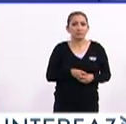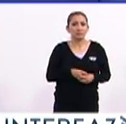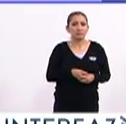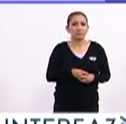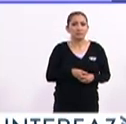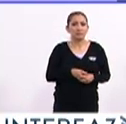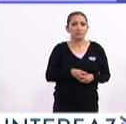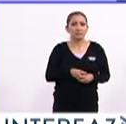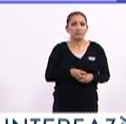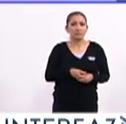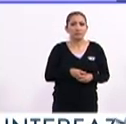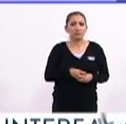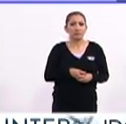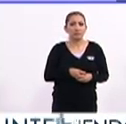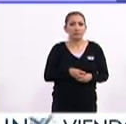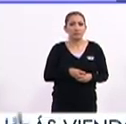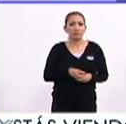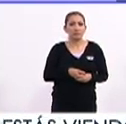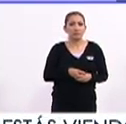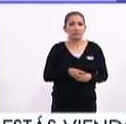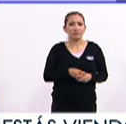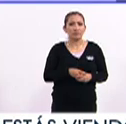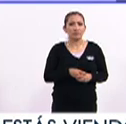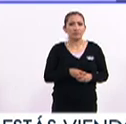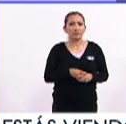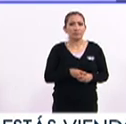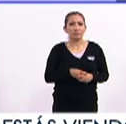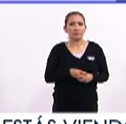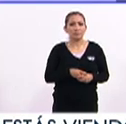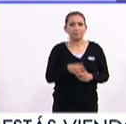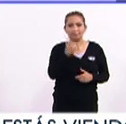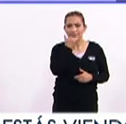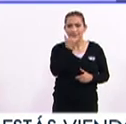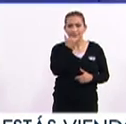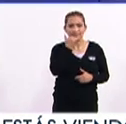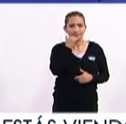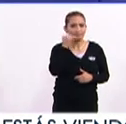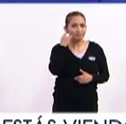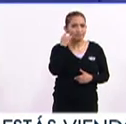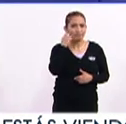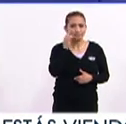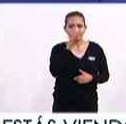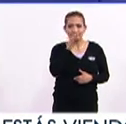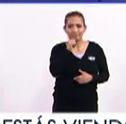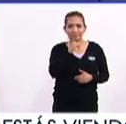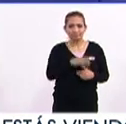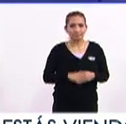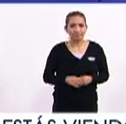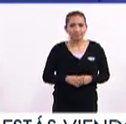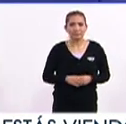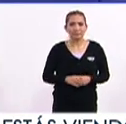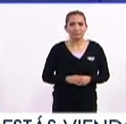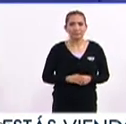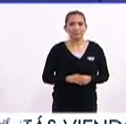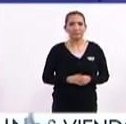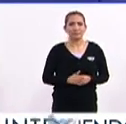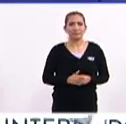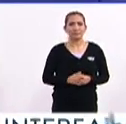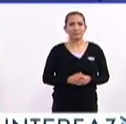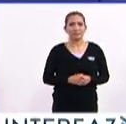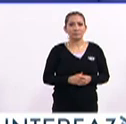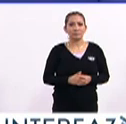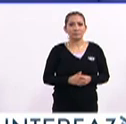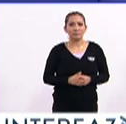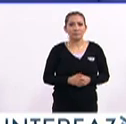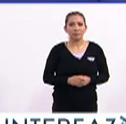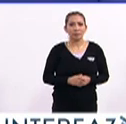el licenciado en gastronomía, que tiene toda la creatividad para decir, pues esta aplicación culinaria puede ayudar a que el